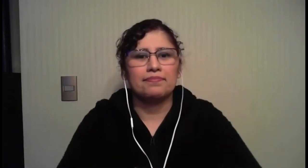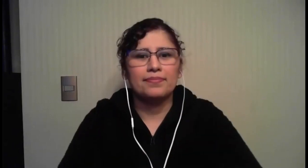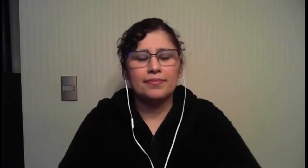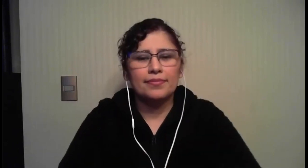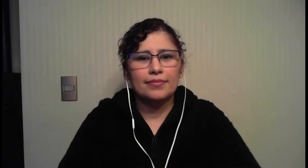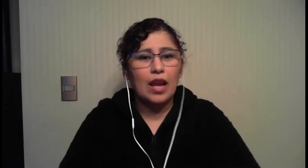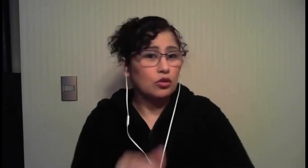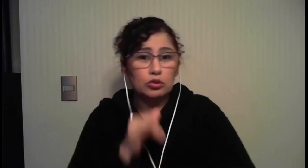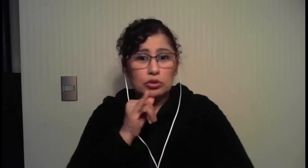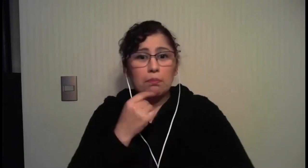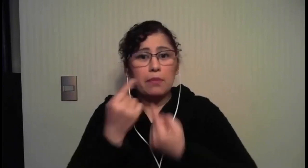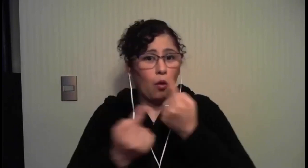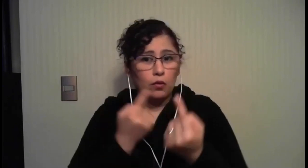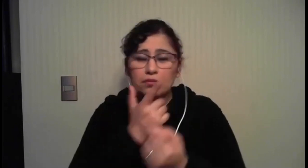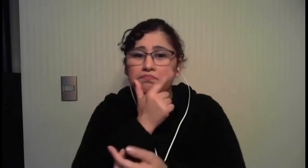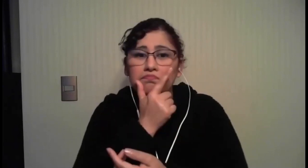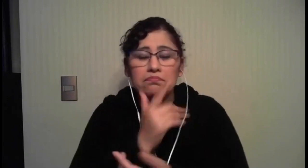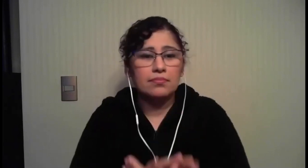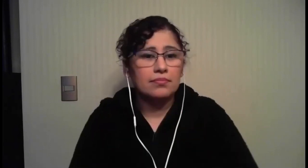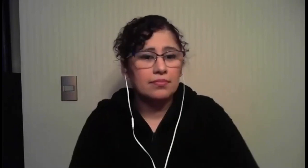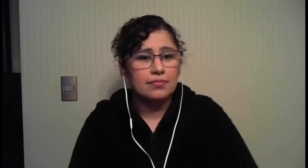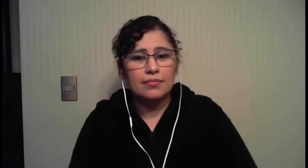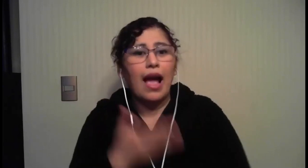No sé si hay preguntas o dudas.